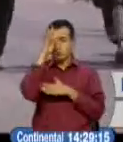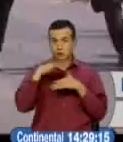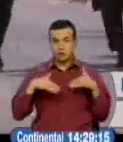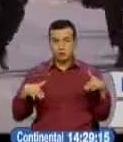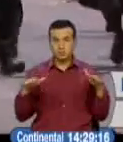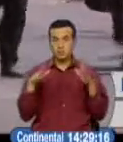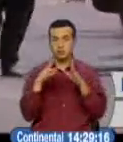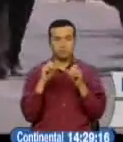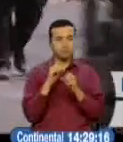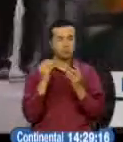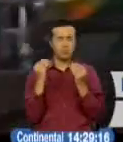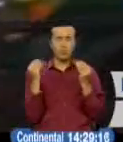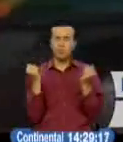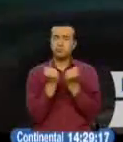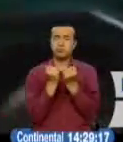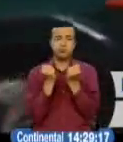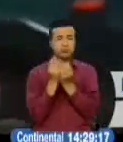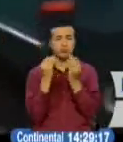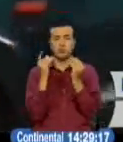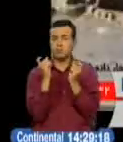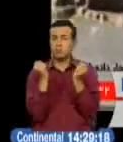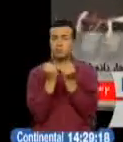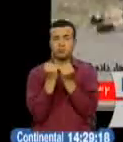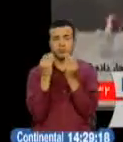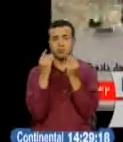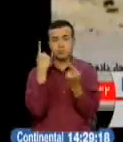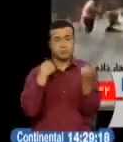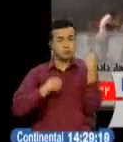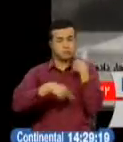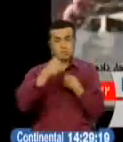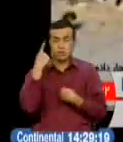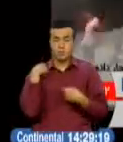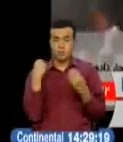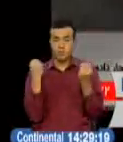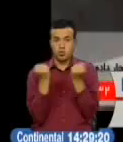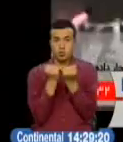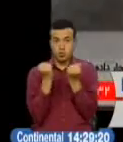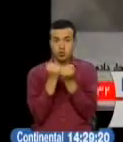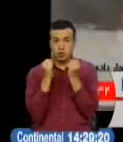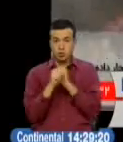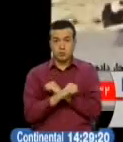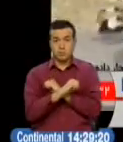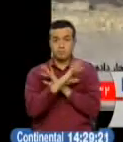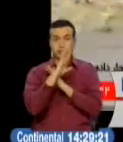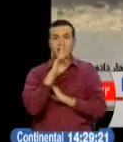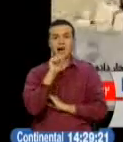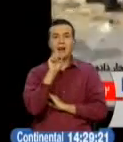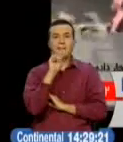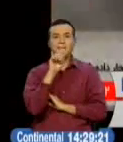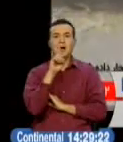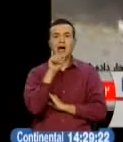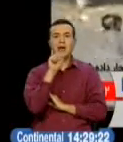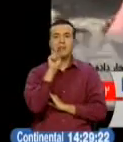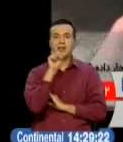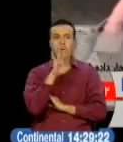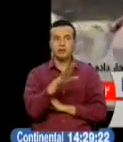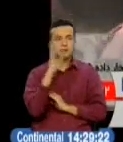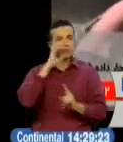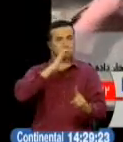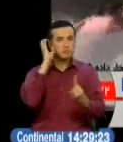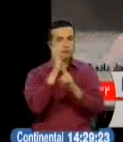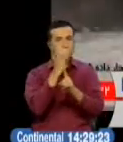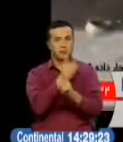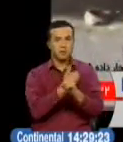capital colapsaron debido a la decena de heridos. El ataque se produce en los primeros días del Ramadán, algo que ha sido condenado